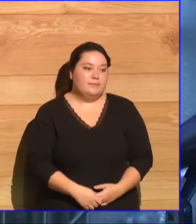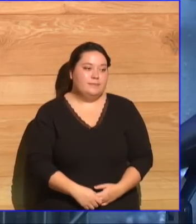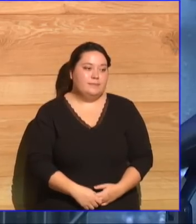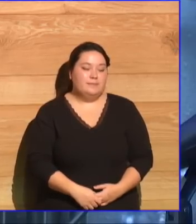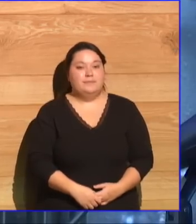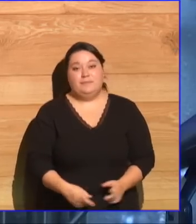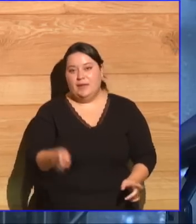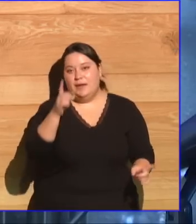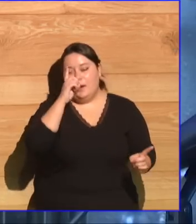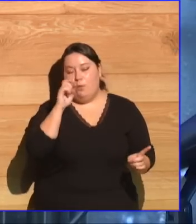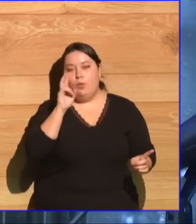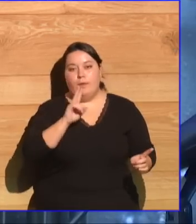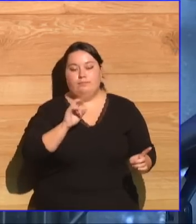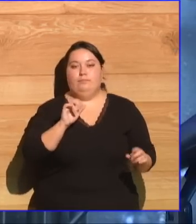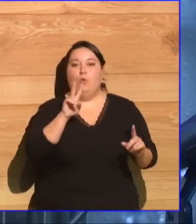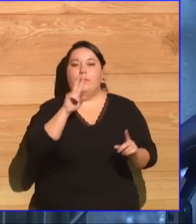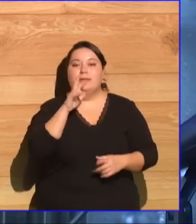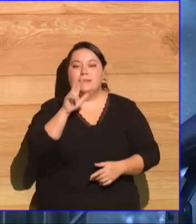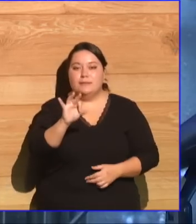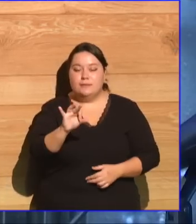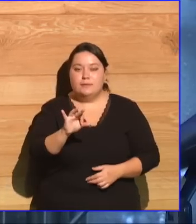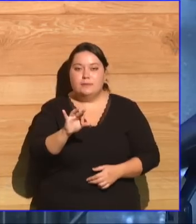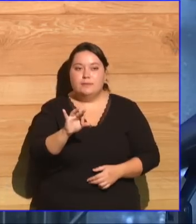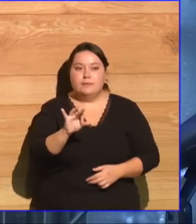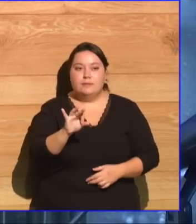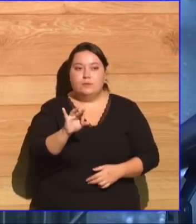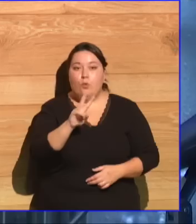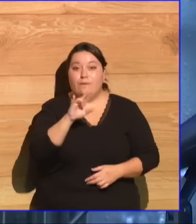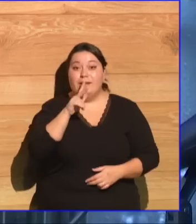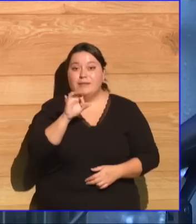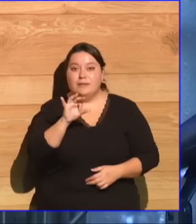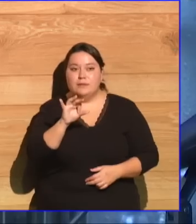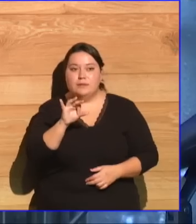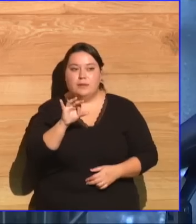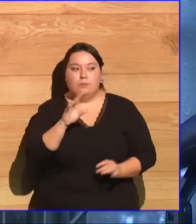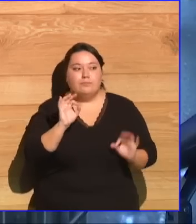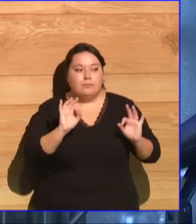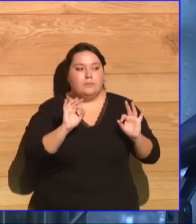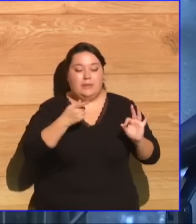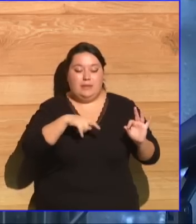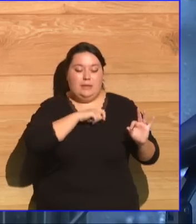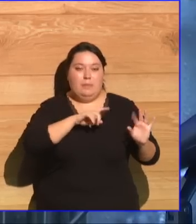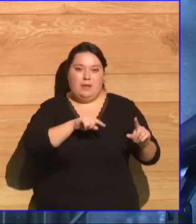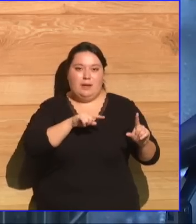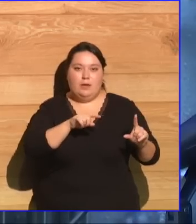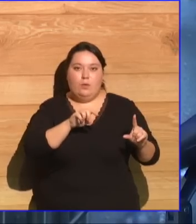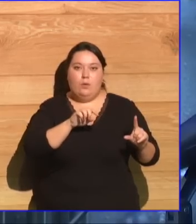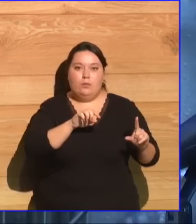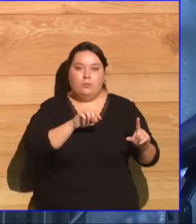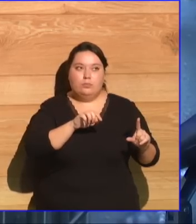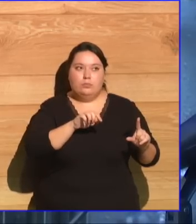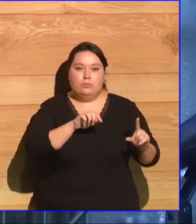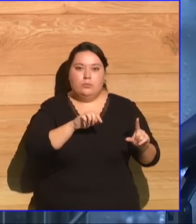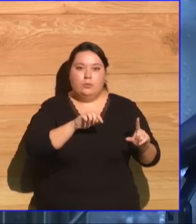Y recuerdo verla en VHS y un VHS infecto, porque la edición que salió en España era en 4/3.